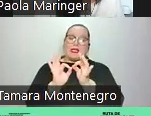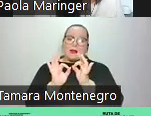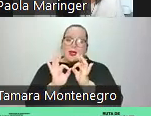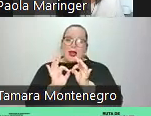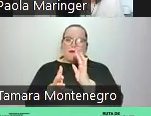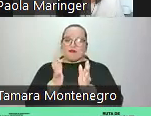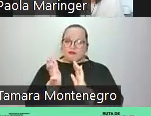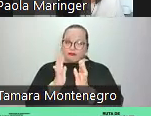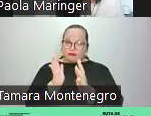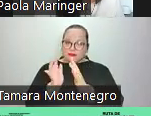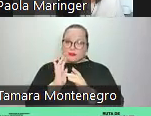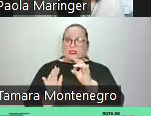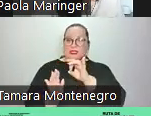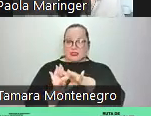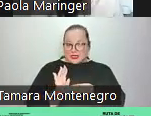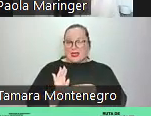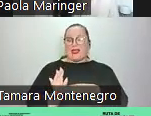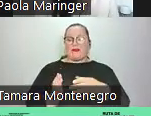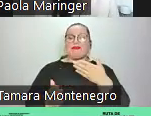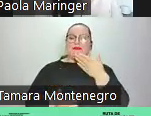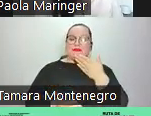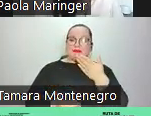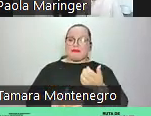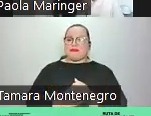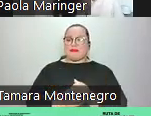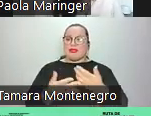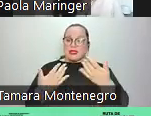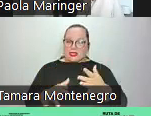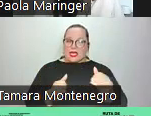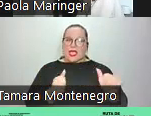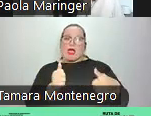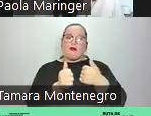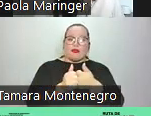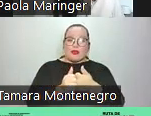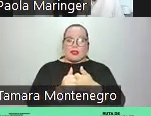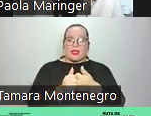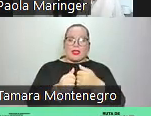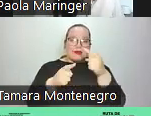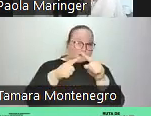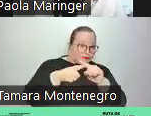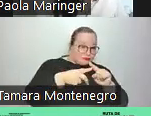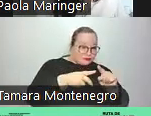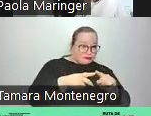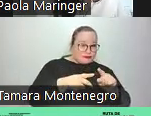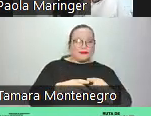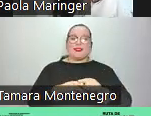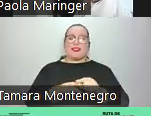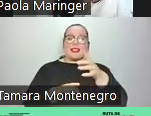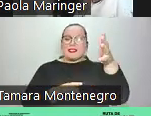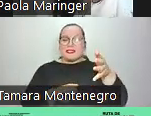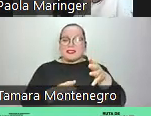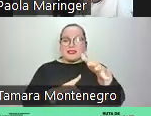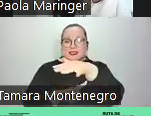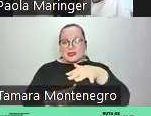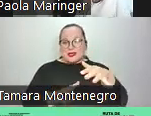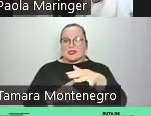lenguaje interpretativo de señas, y a quien ya nos ha acompañado en otras instancias